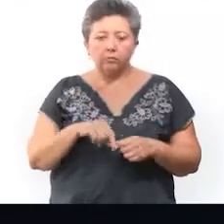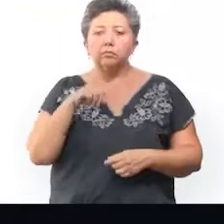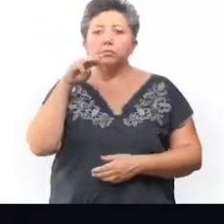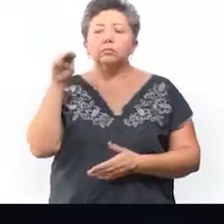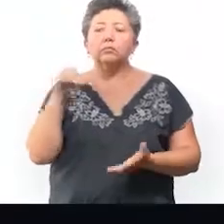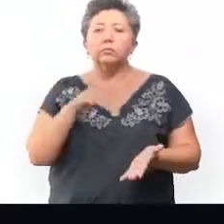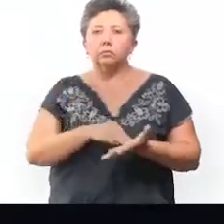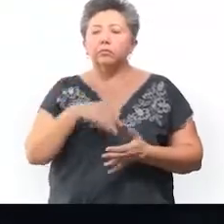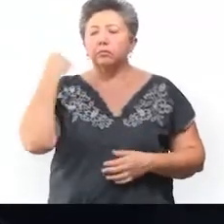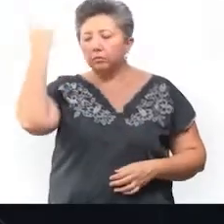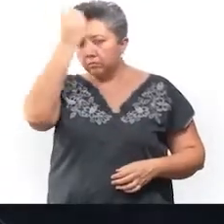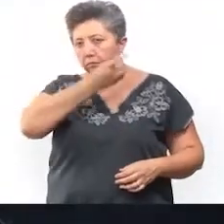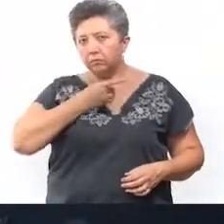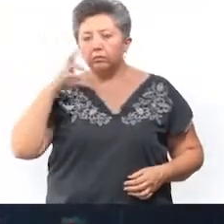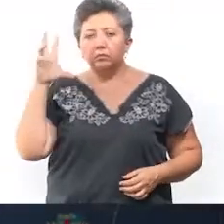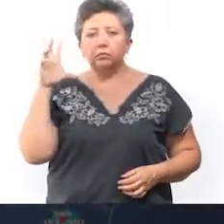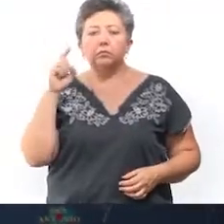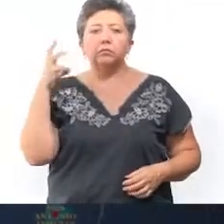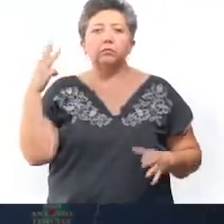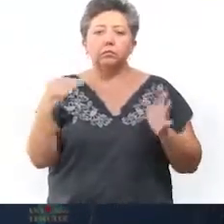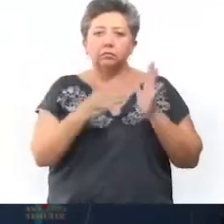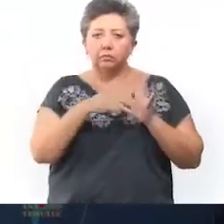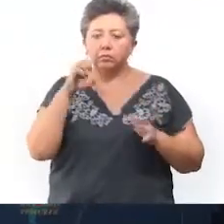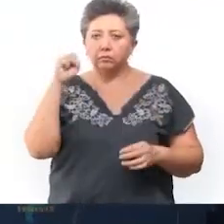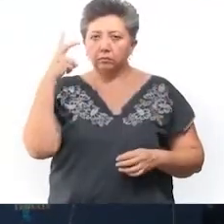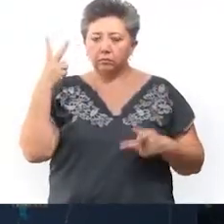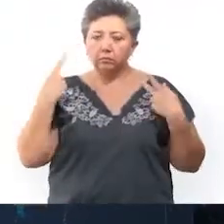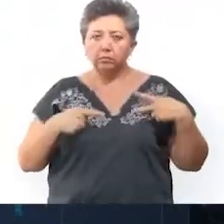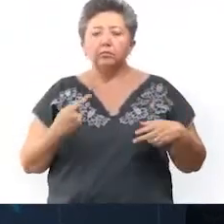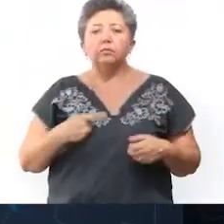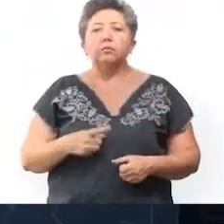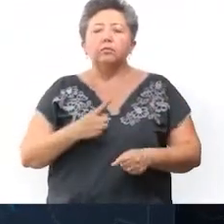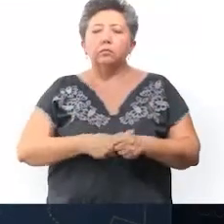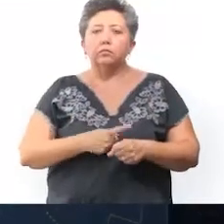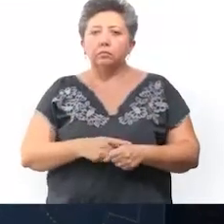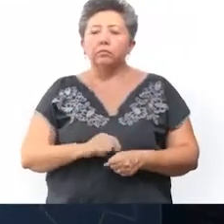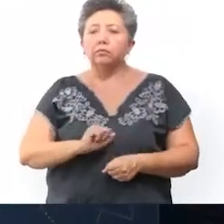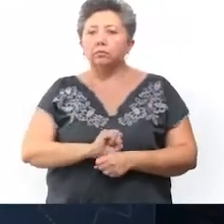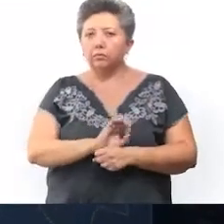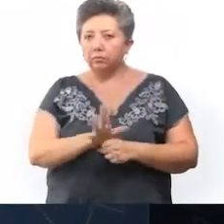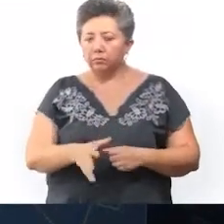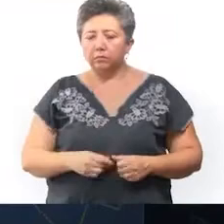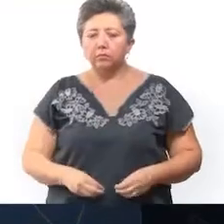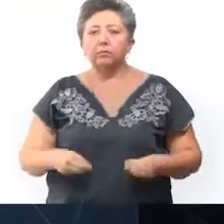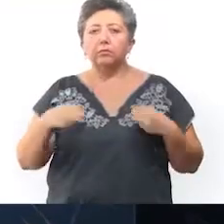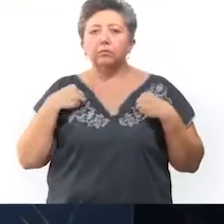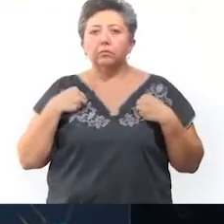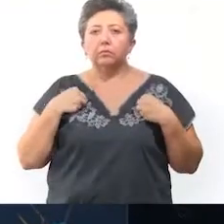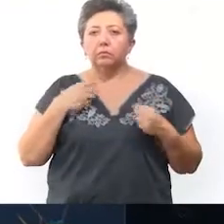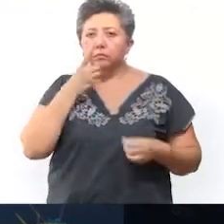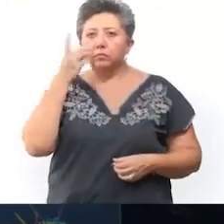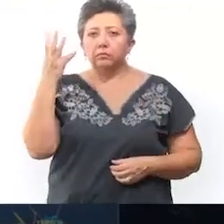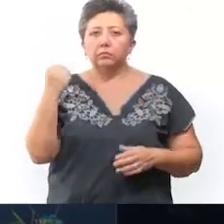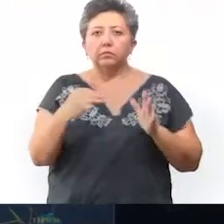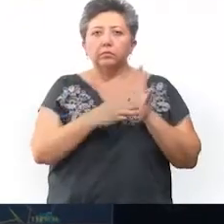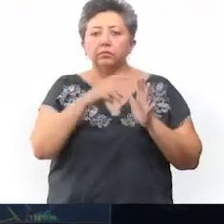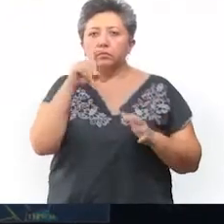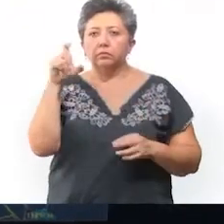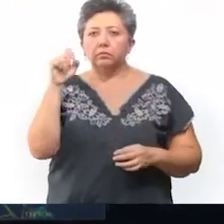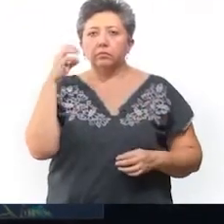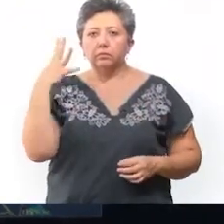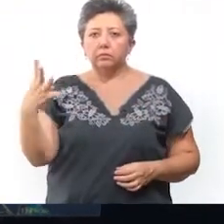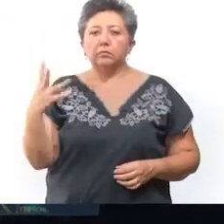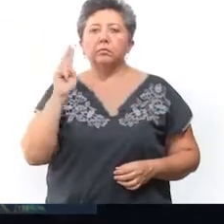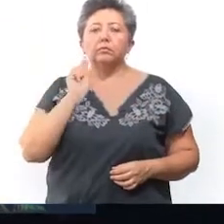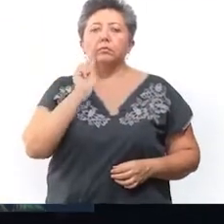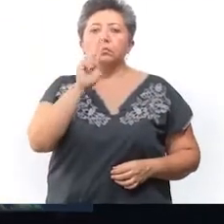en Mérida se han diagnosticado 33.062 personas contagiadas de coronavirus que viven 9.124 en la